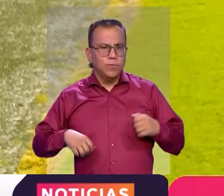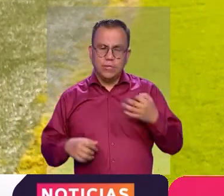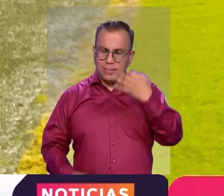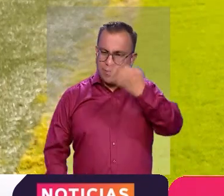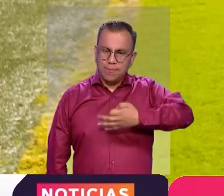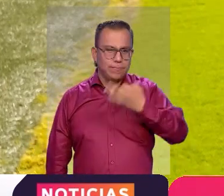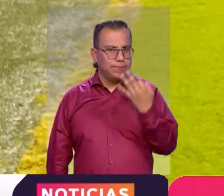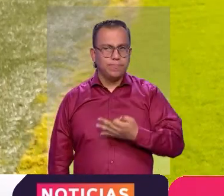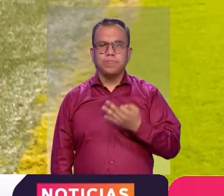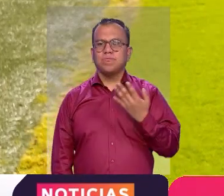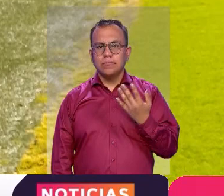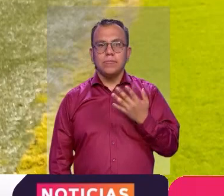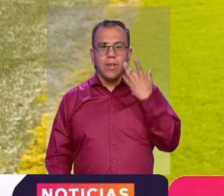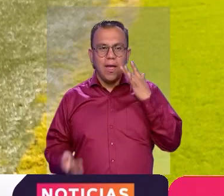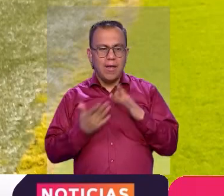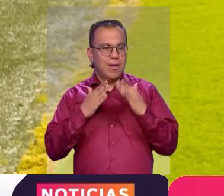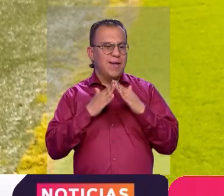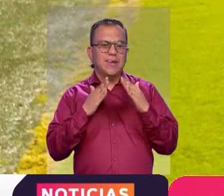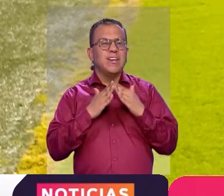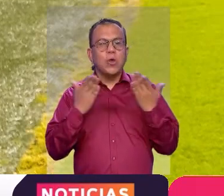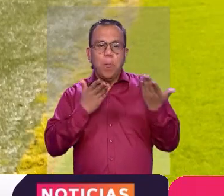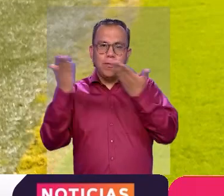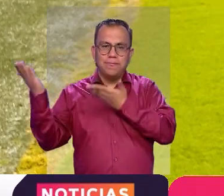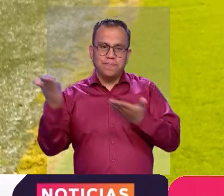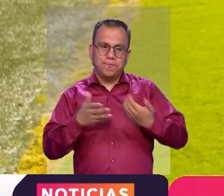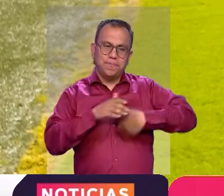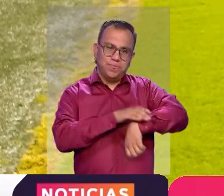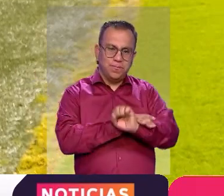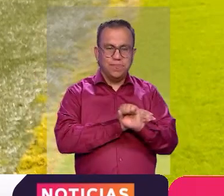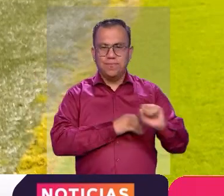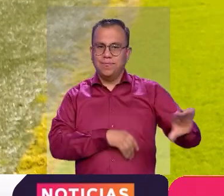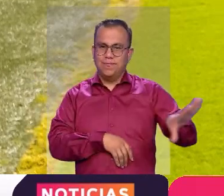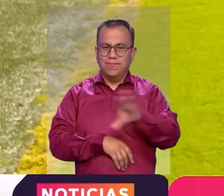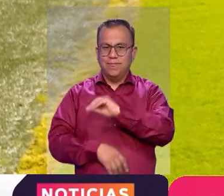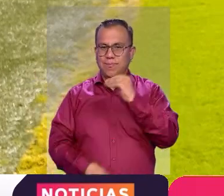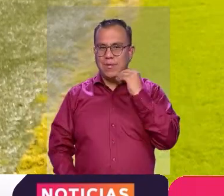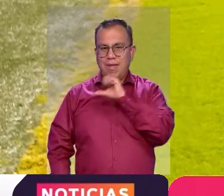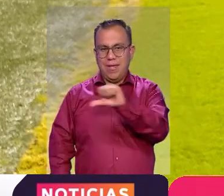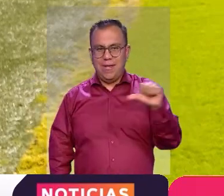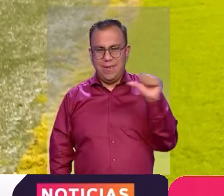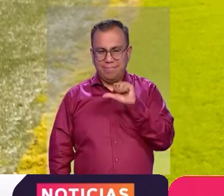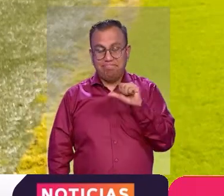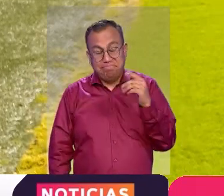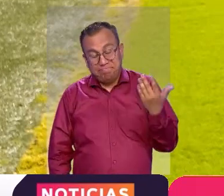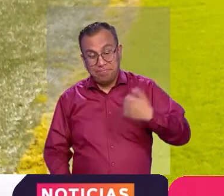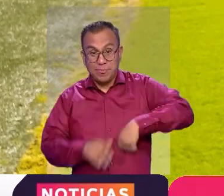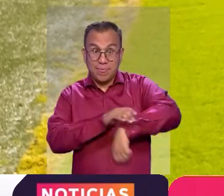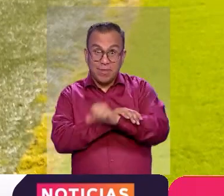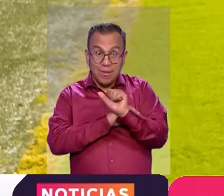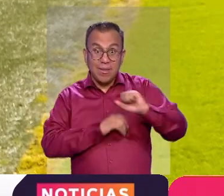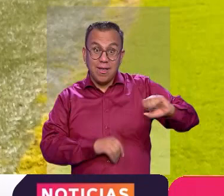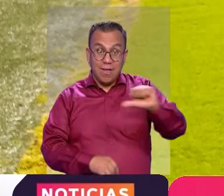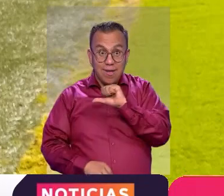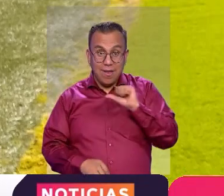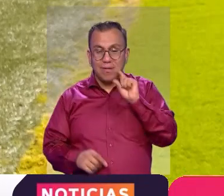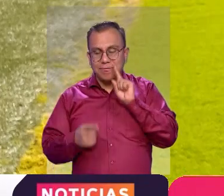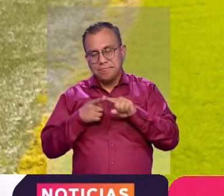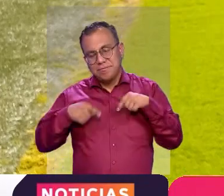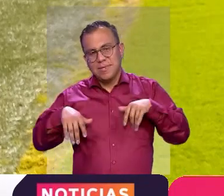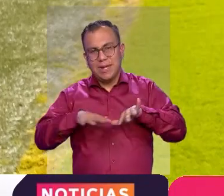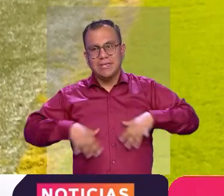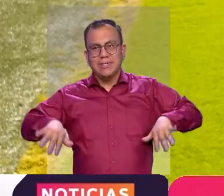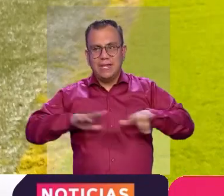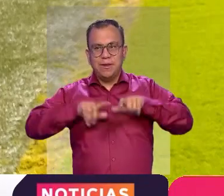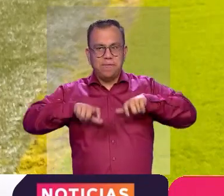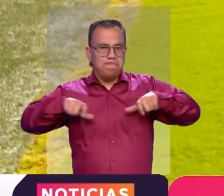siempre es la casa de de todo el fútbol femenino y también aprovechar cada escenario que hay en Bogotá